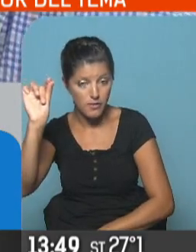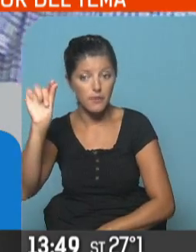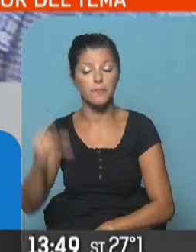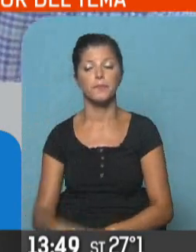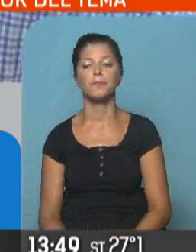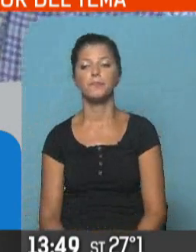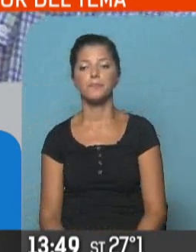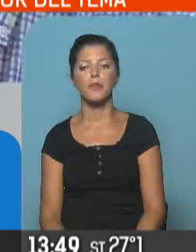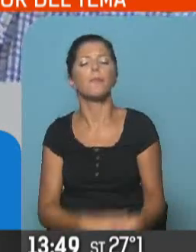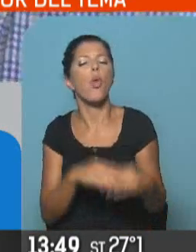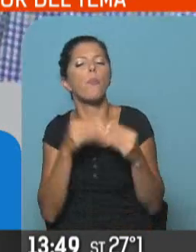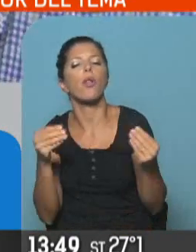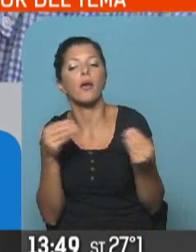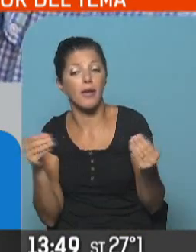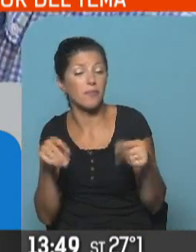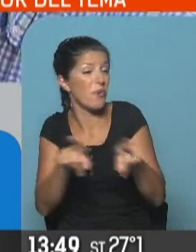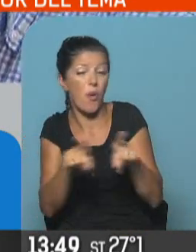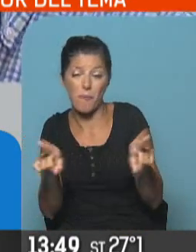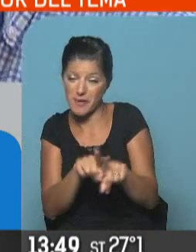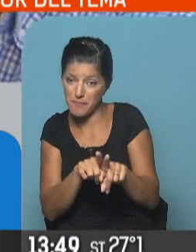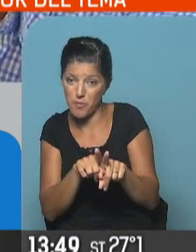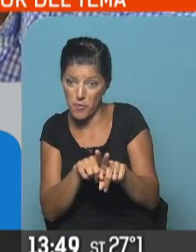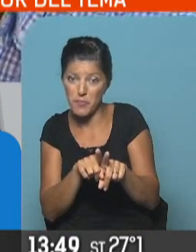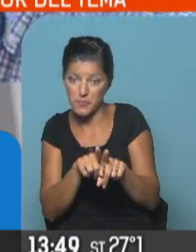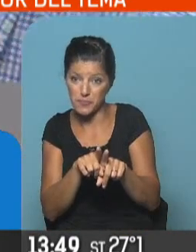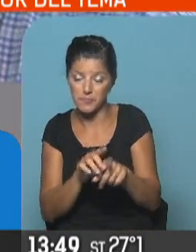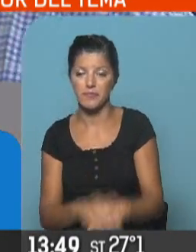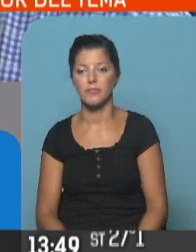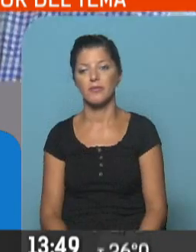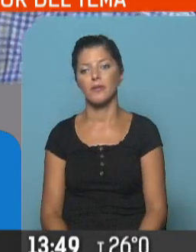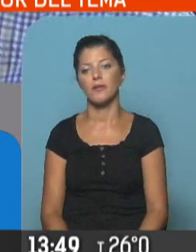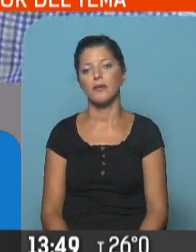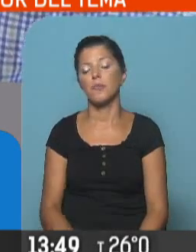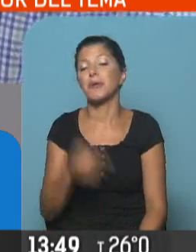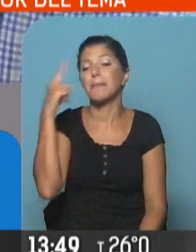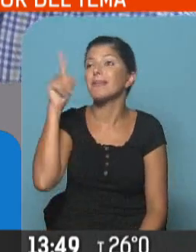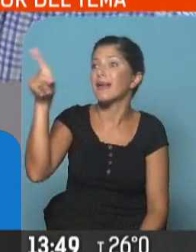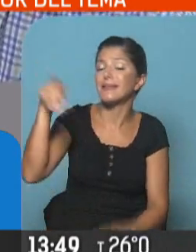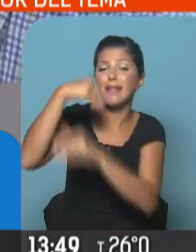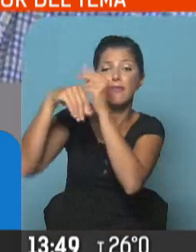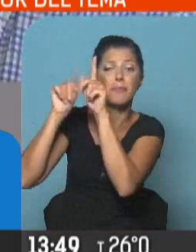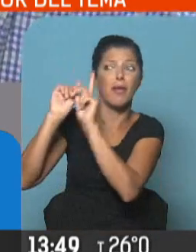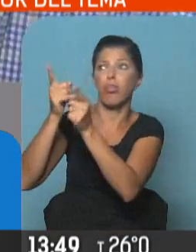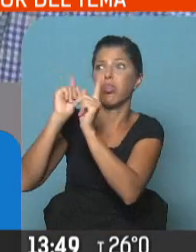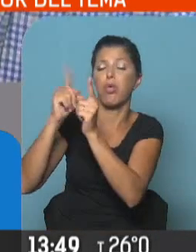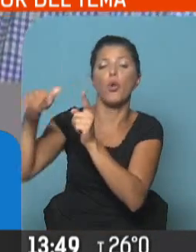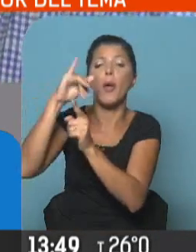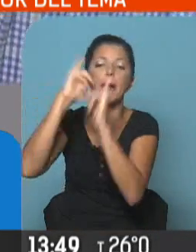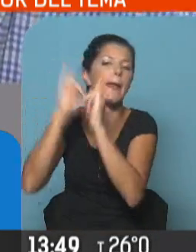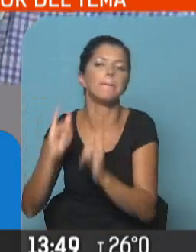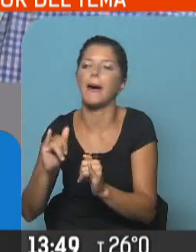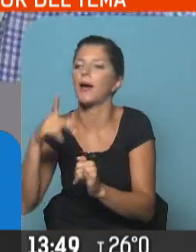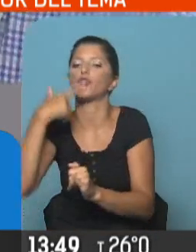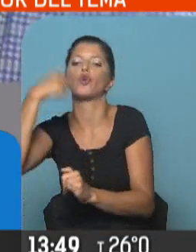Aires, precisamente por eso, porque han dejado a la otra mitad de la familia en La Paz, en Cochabamba, en Santa Cruz, porque